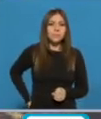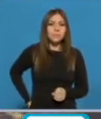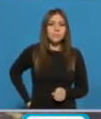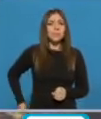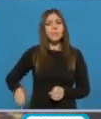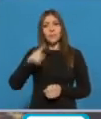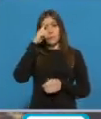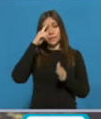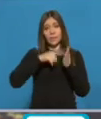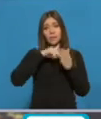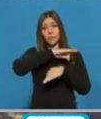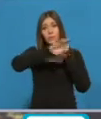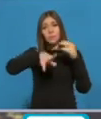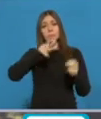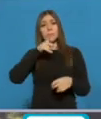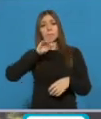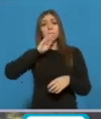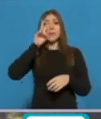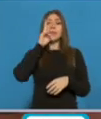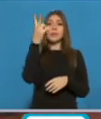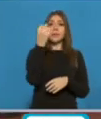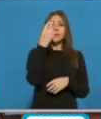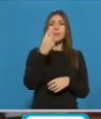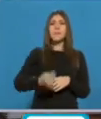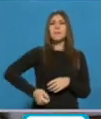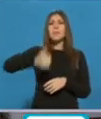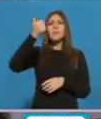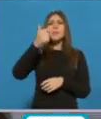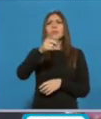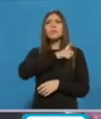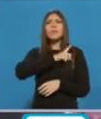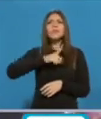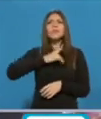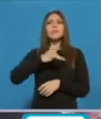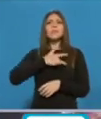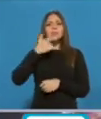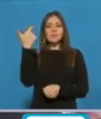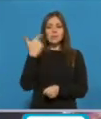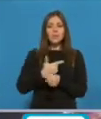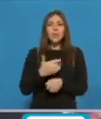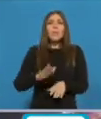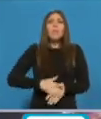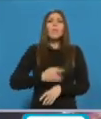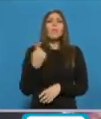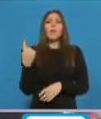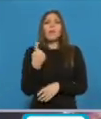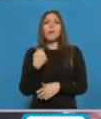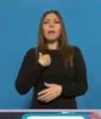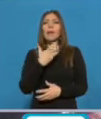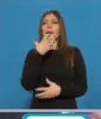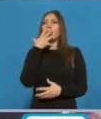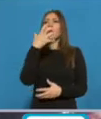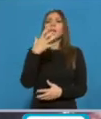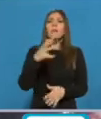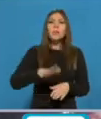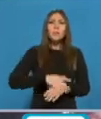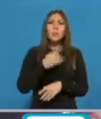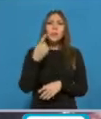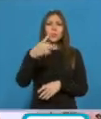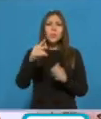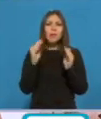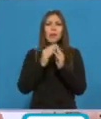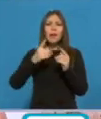primero hay que hacer el análisis de por qué comenzamos a gritar. O sea, por qué en casa hay una dinámica de mucho grito.